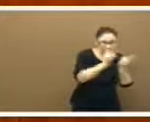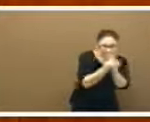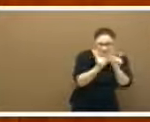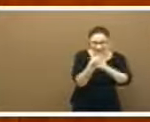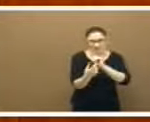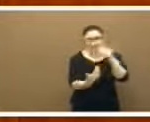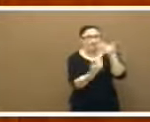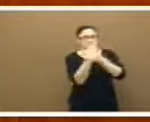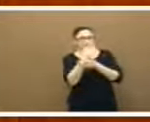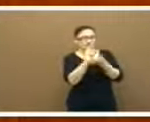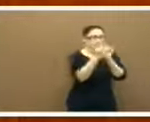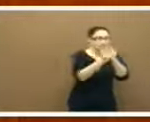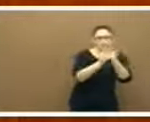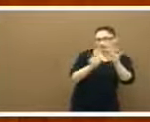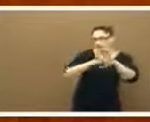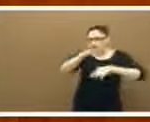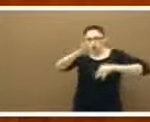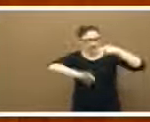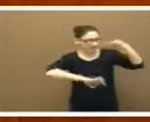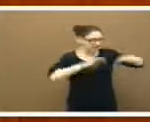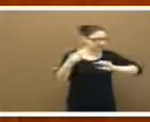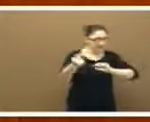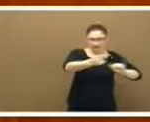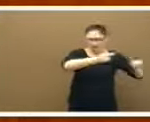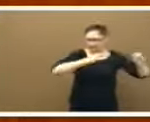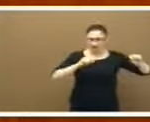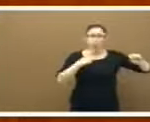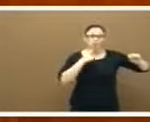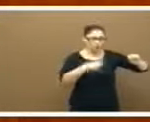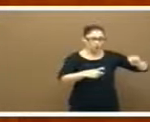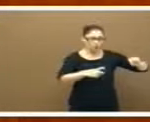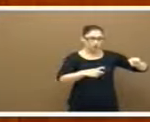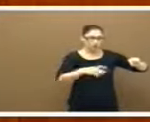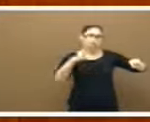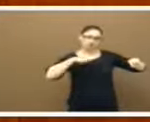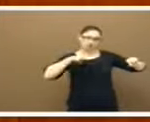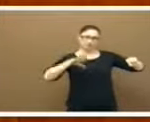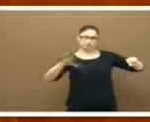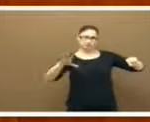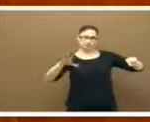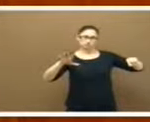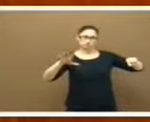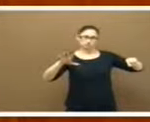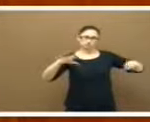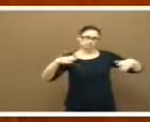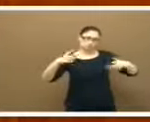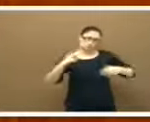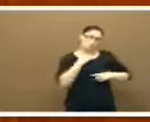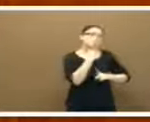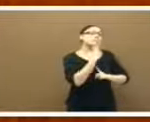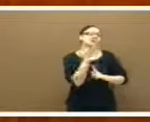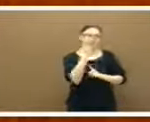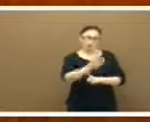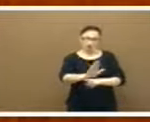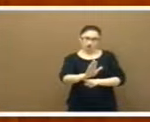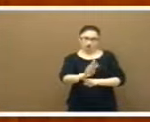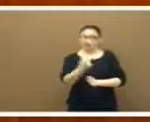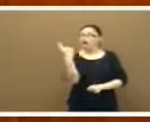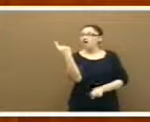mañana para organizar los debates. Ruego que definan definitivamente los portavoces, las direcciones de los